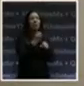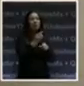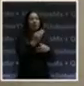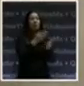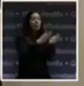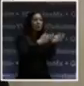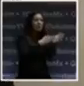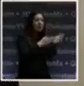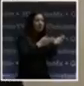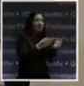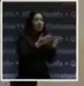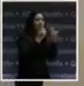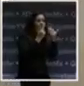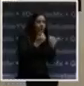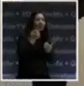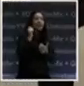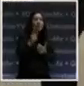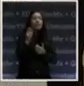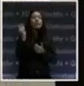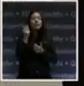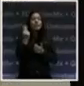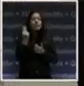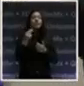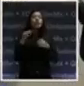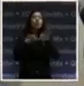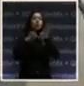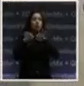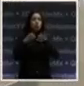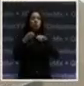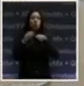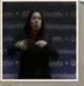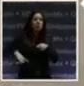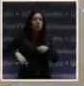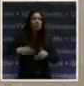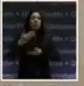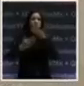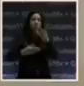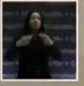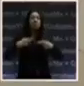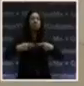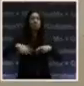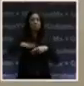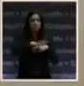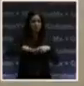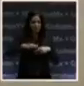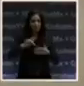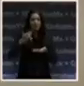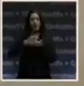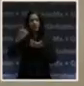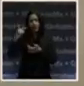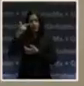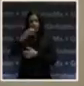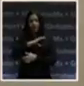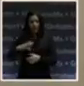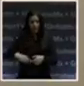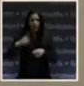gobierno eficiente, un gobierno que sirva realmente a la gente. Muchas gracias, candidato. Muchas gracias a los 7 candidatos por